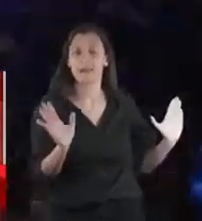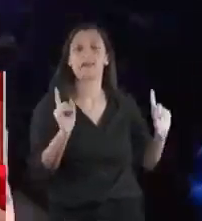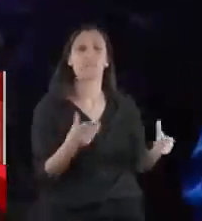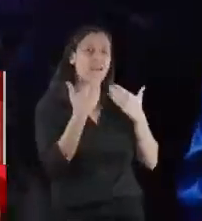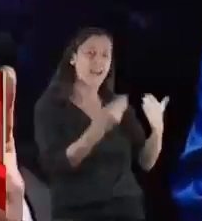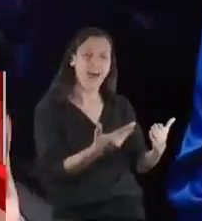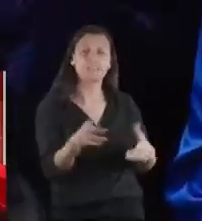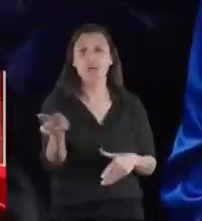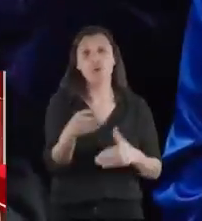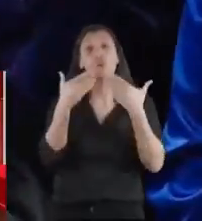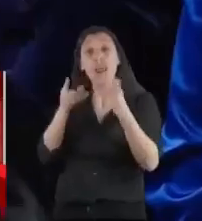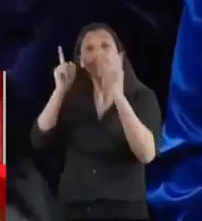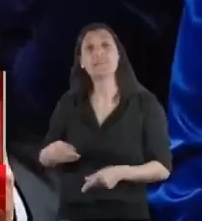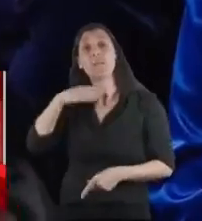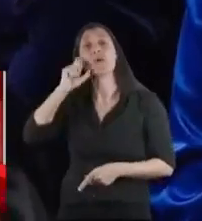Gracias, Julián, también.